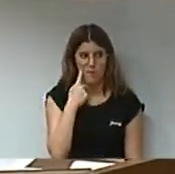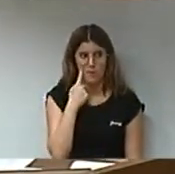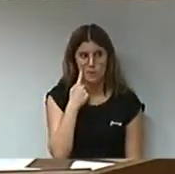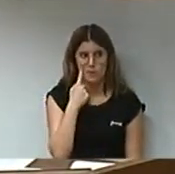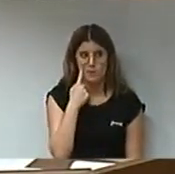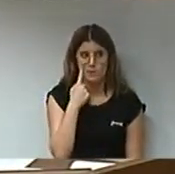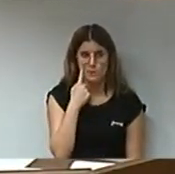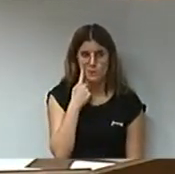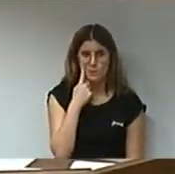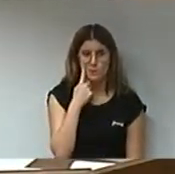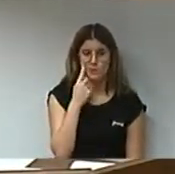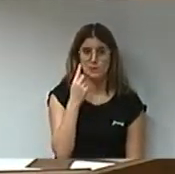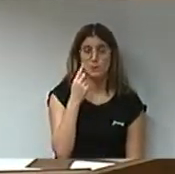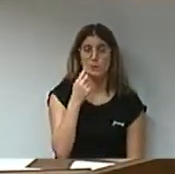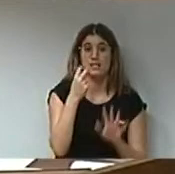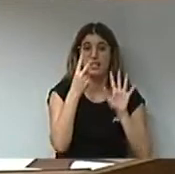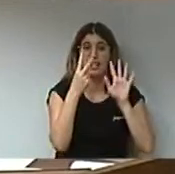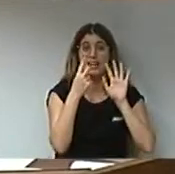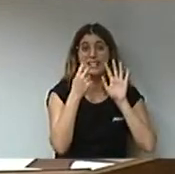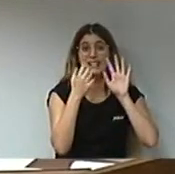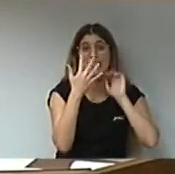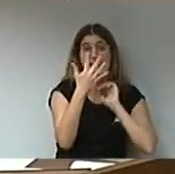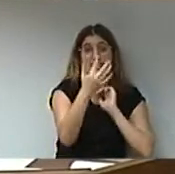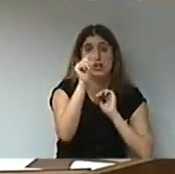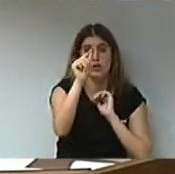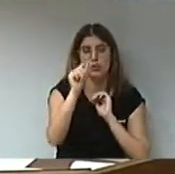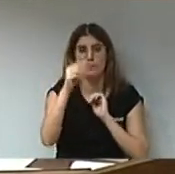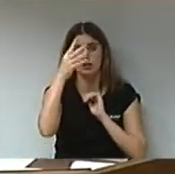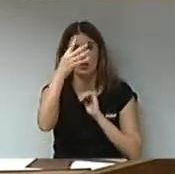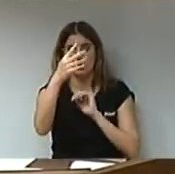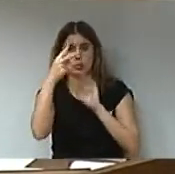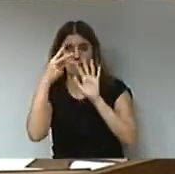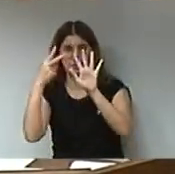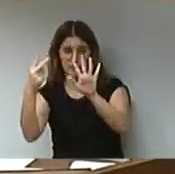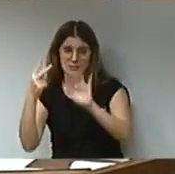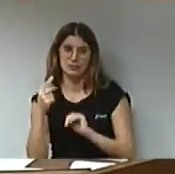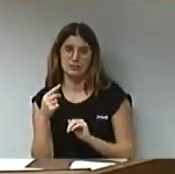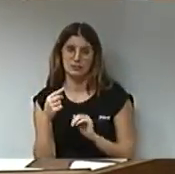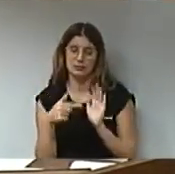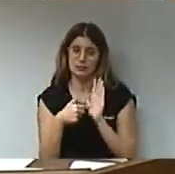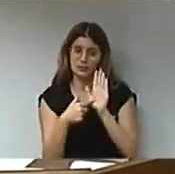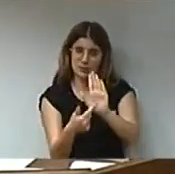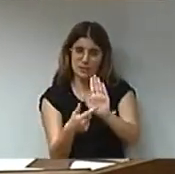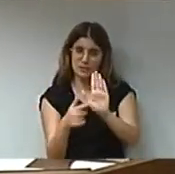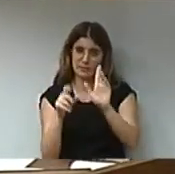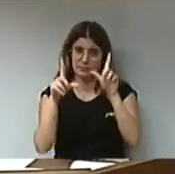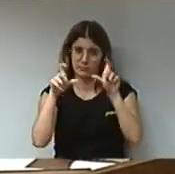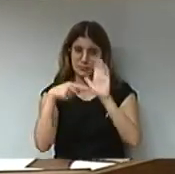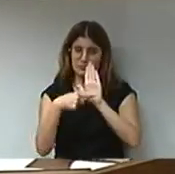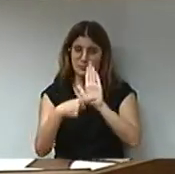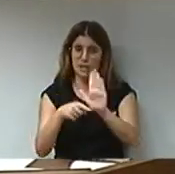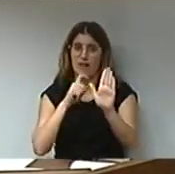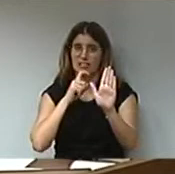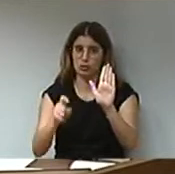Tengo a las 17:46, la UP340. Este es el pantallazo del aviso.